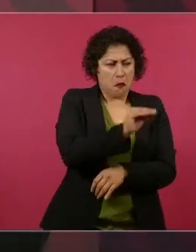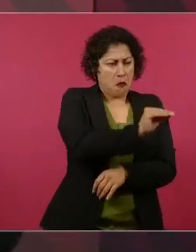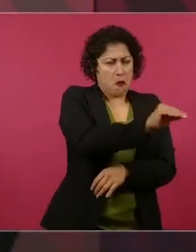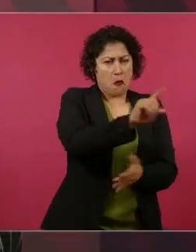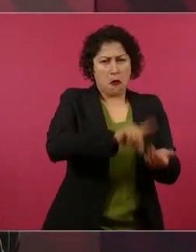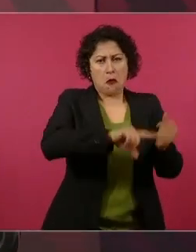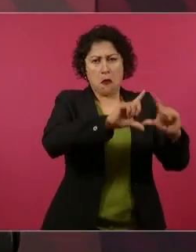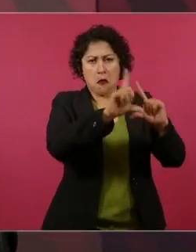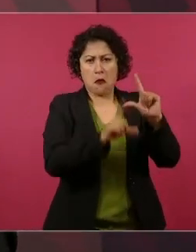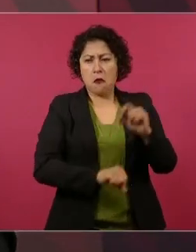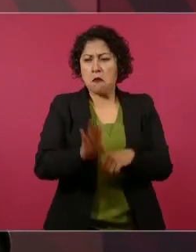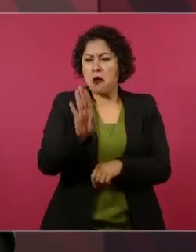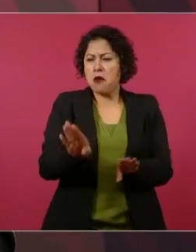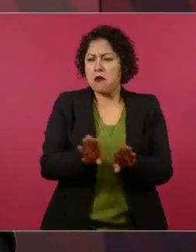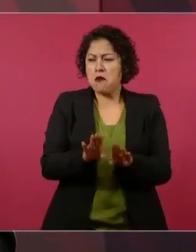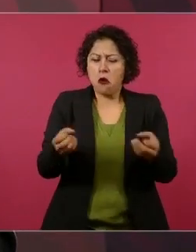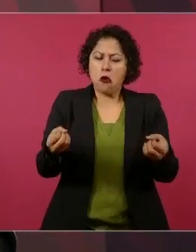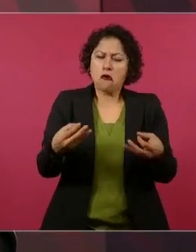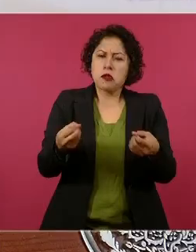Pues ya terminamos,